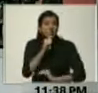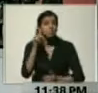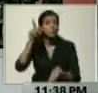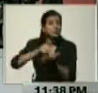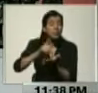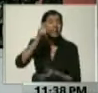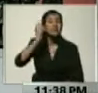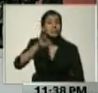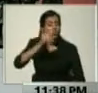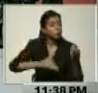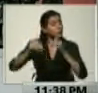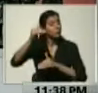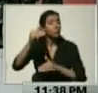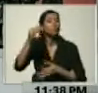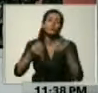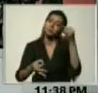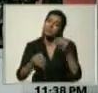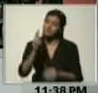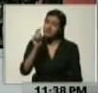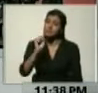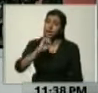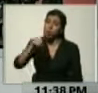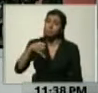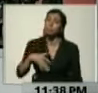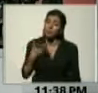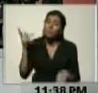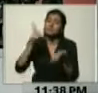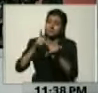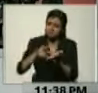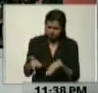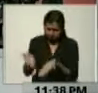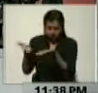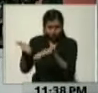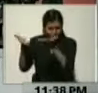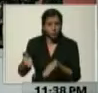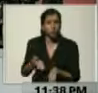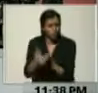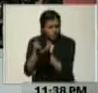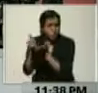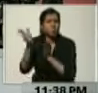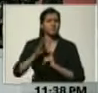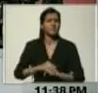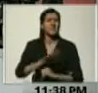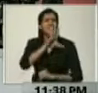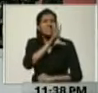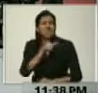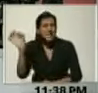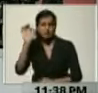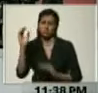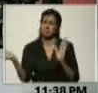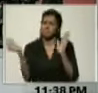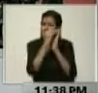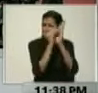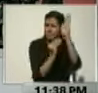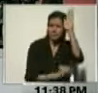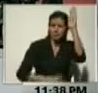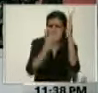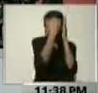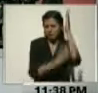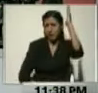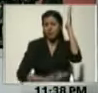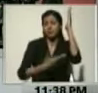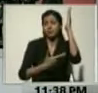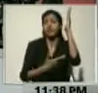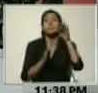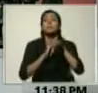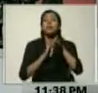al Tribunal Supremo de Justicia. Sigan, denle, denle, métanle 500 si quieren, oye, 500